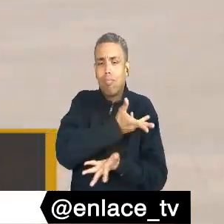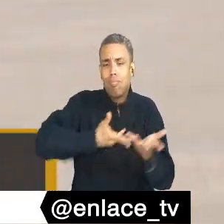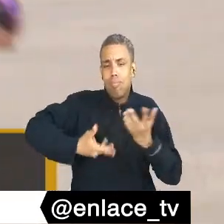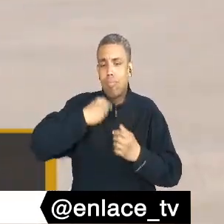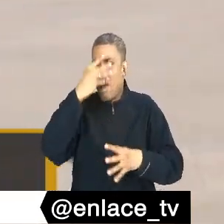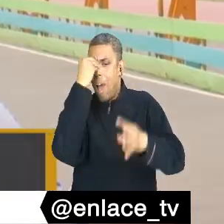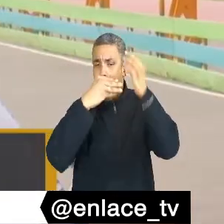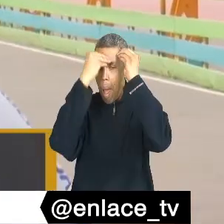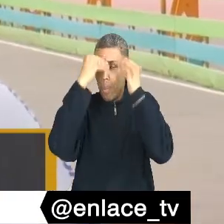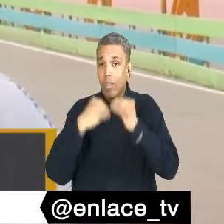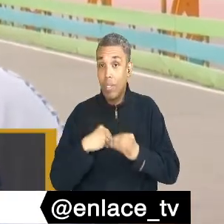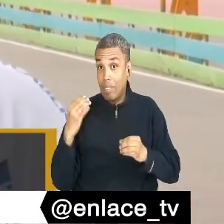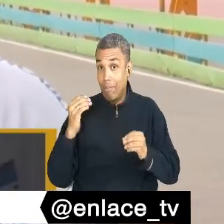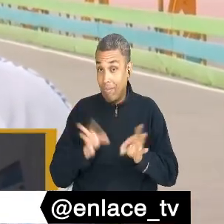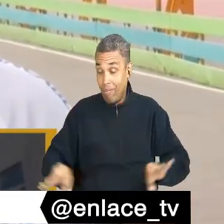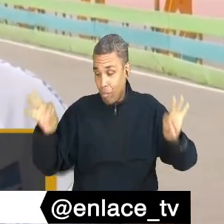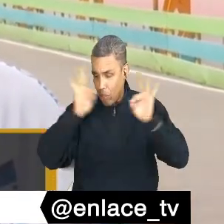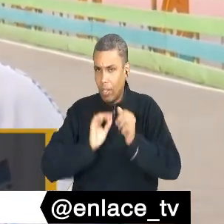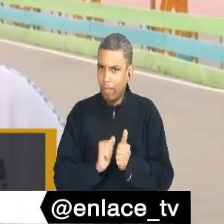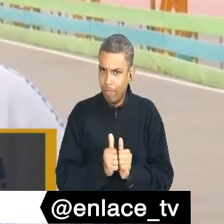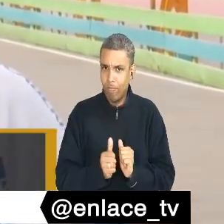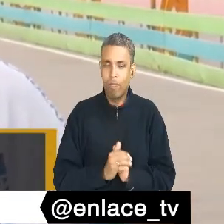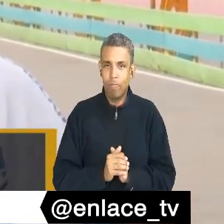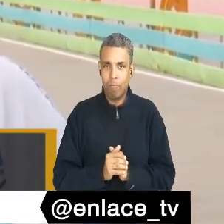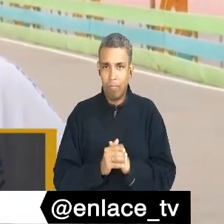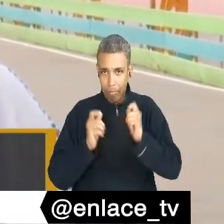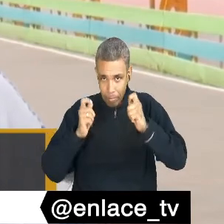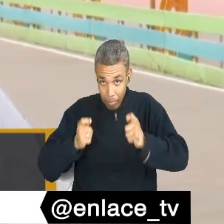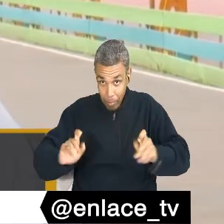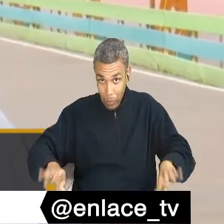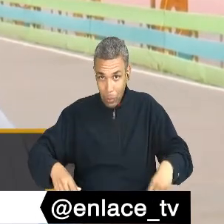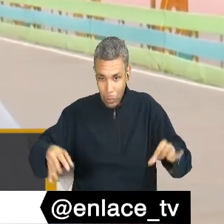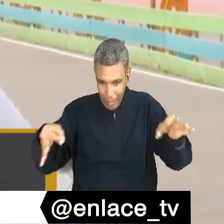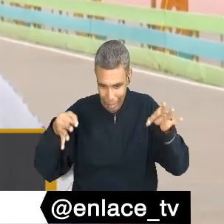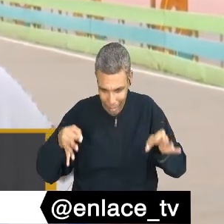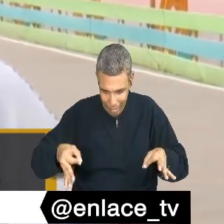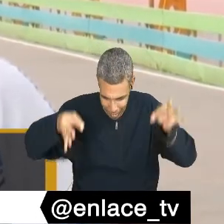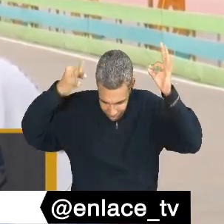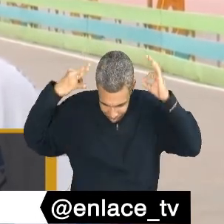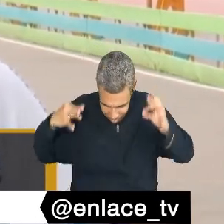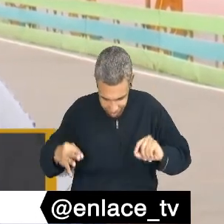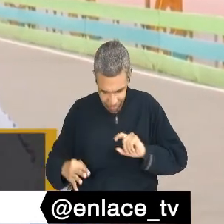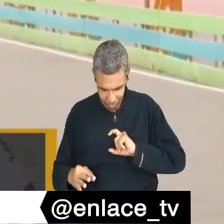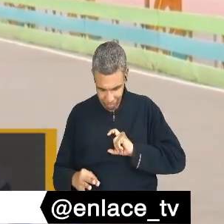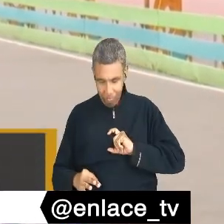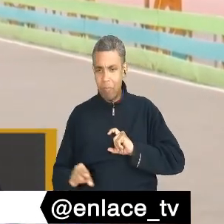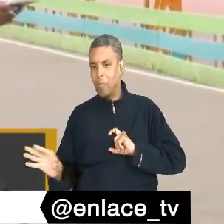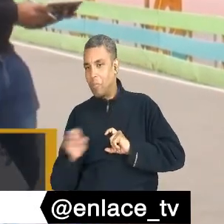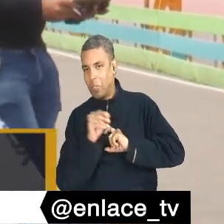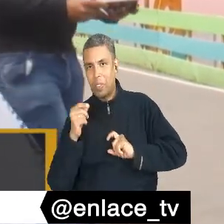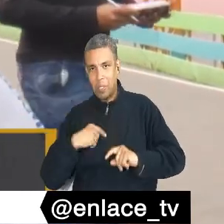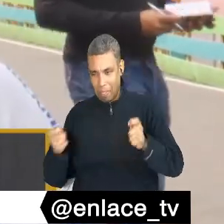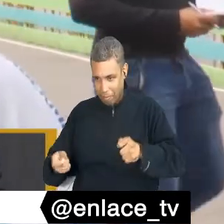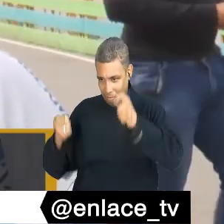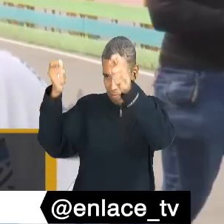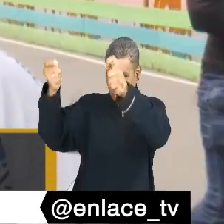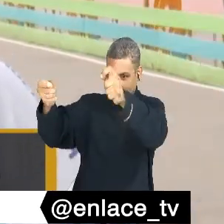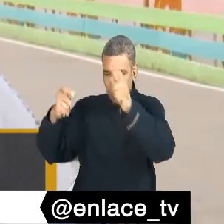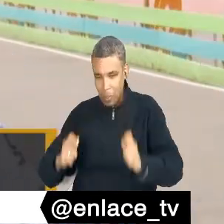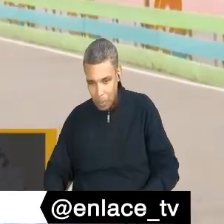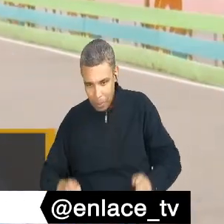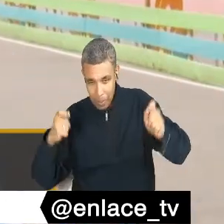deporte. Ellos van a tener cada uno su medalla de participación durante el evento. Al terminar, a cada uno de ellos se le entrega